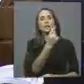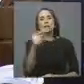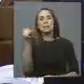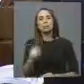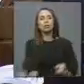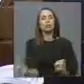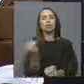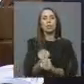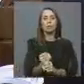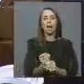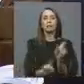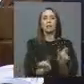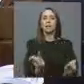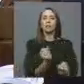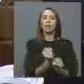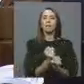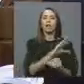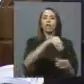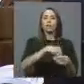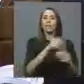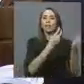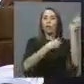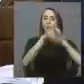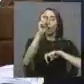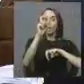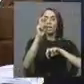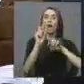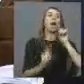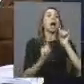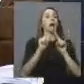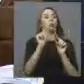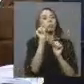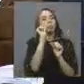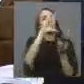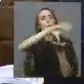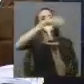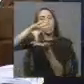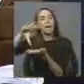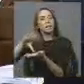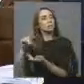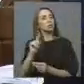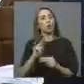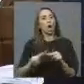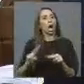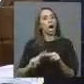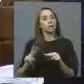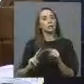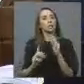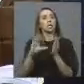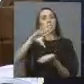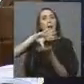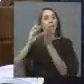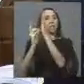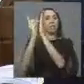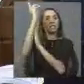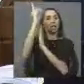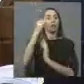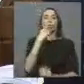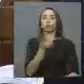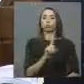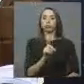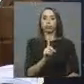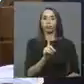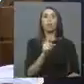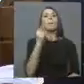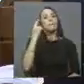de trabajadores internos salvo en muy pocos países tampoco es una práctica que el mundo desarrollado recomienda. Sin